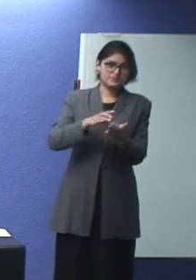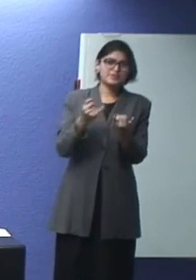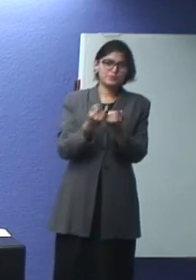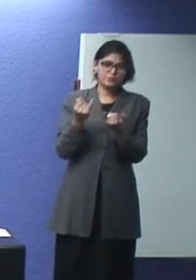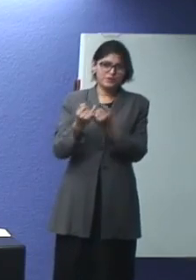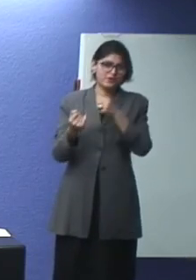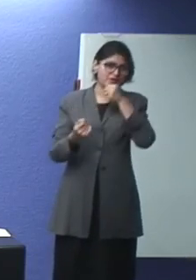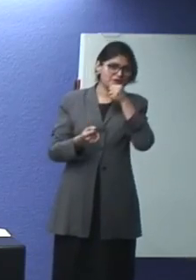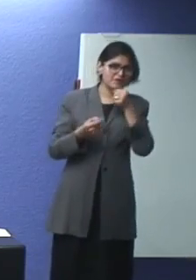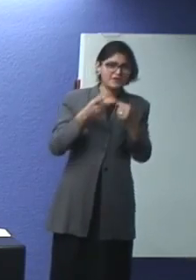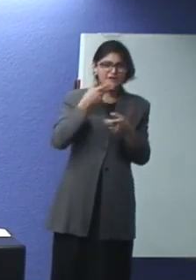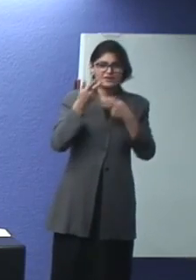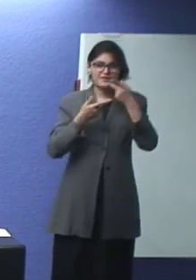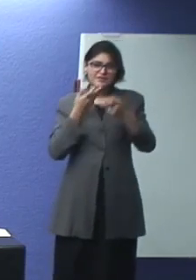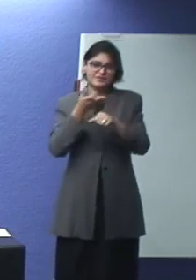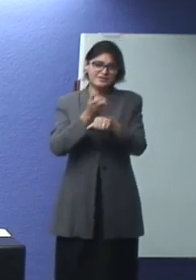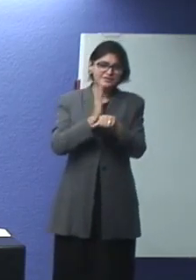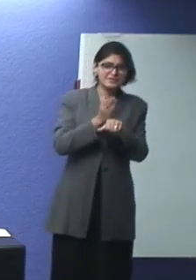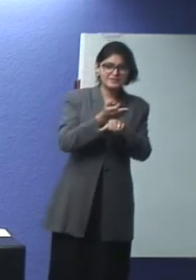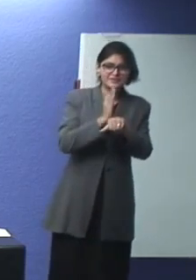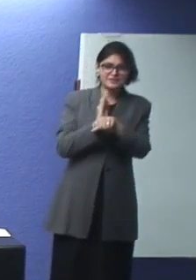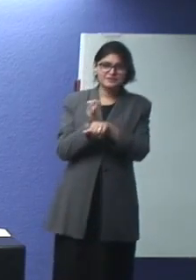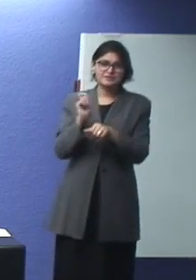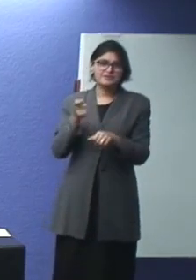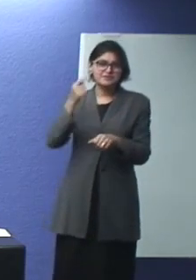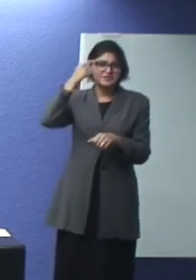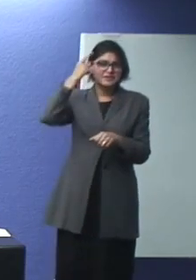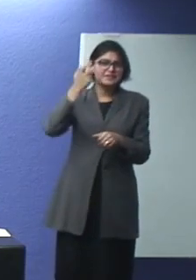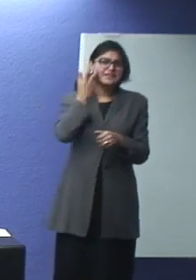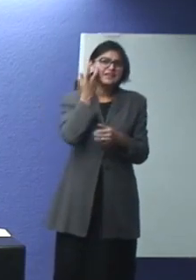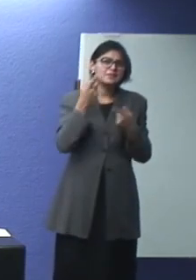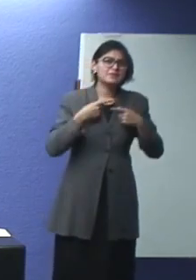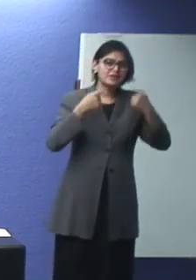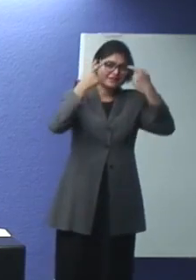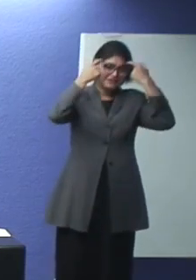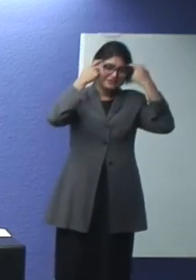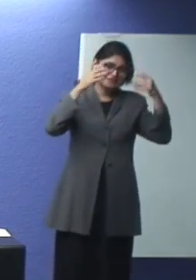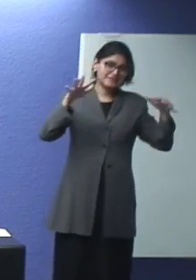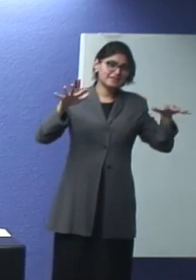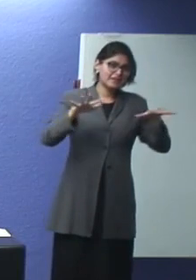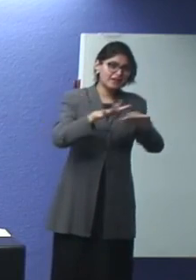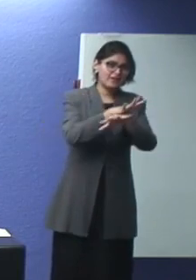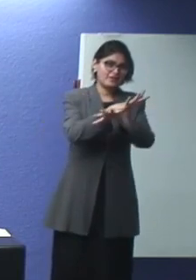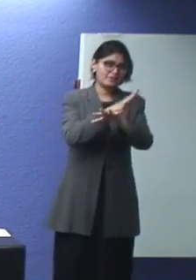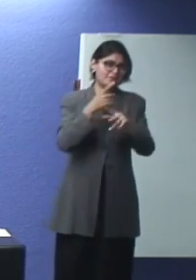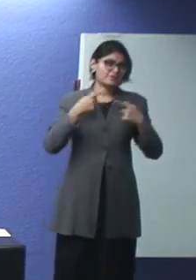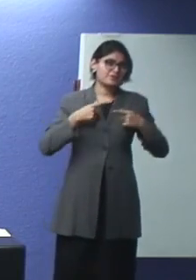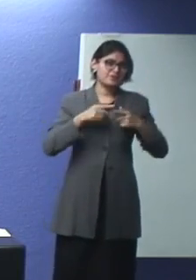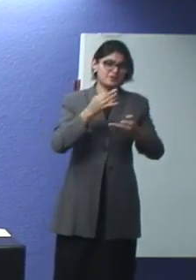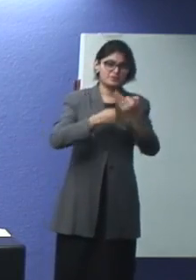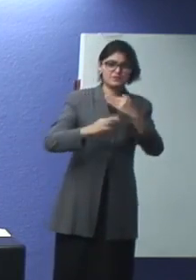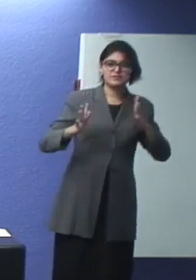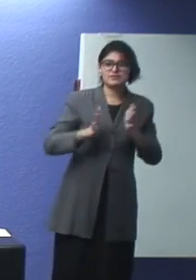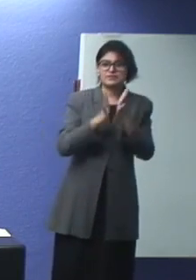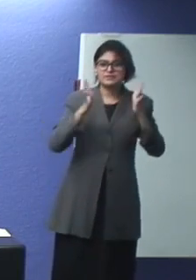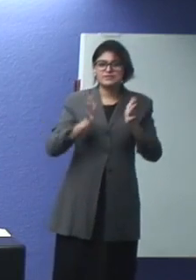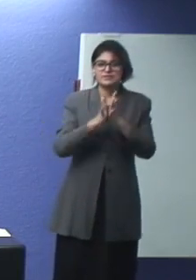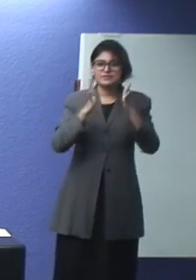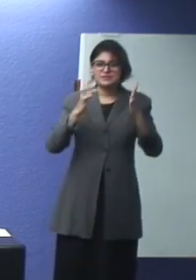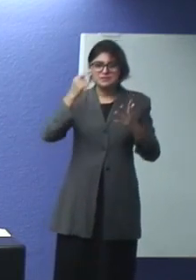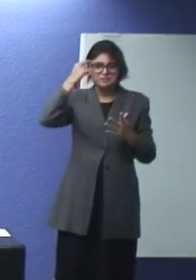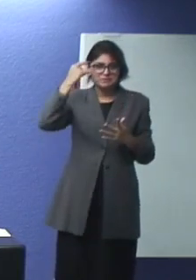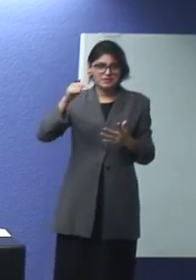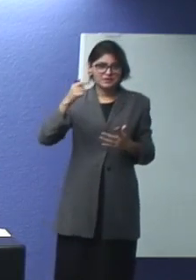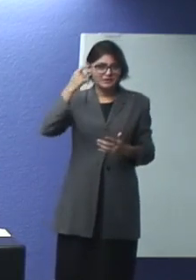comediante, busca cambiar el imaginario social de la discapacidad a través de la participación social y el ejercicio crítico